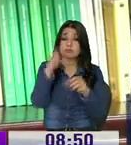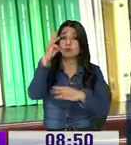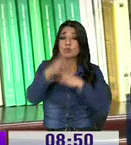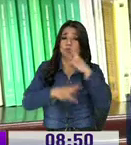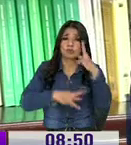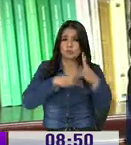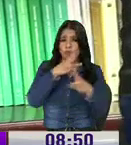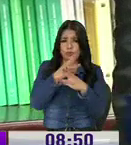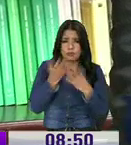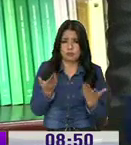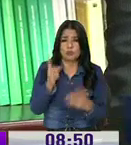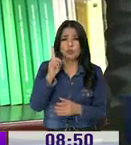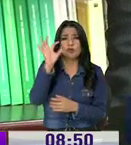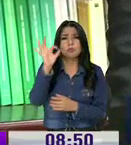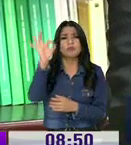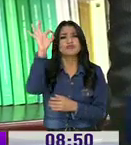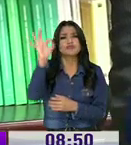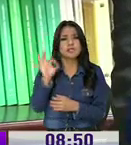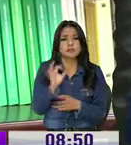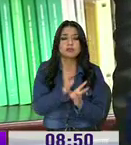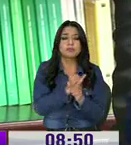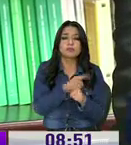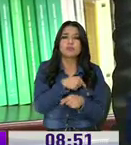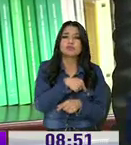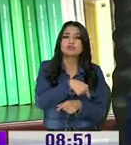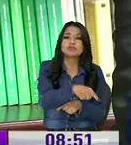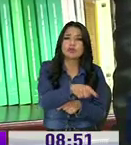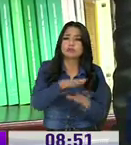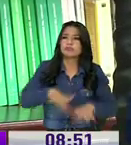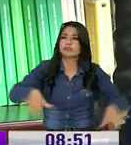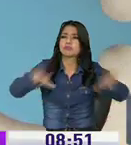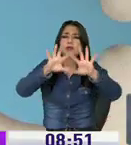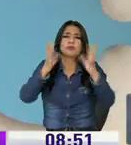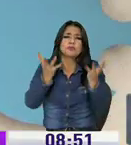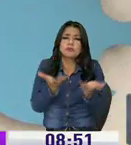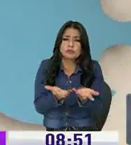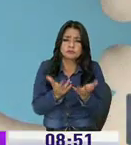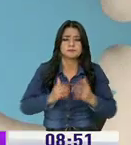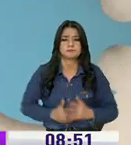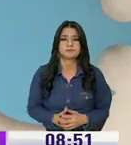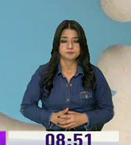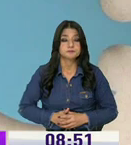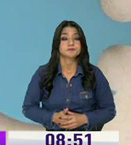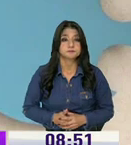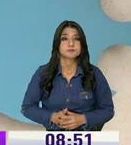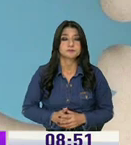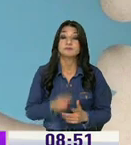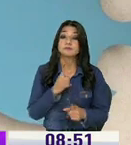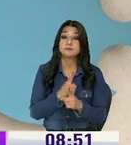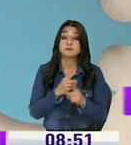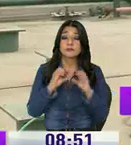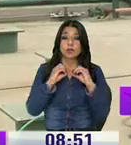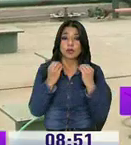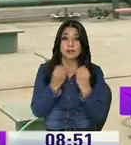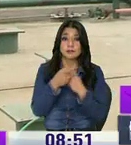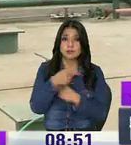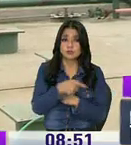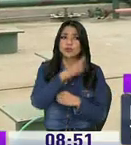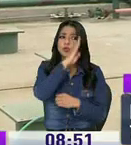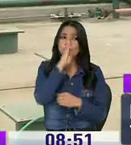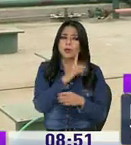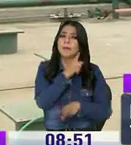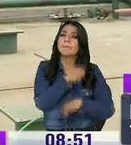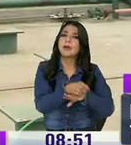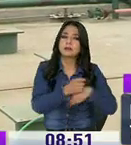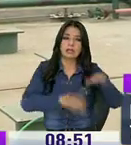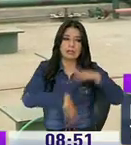Somos la mitad del 1% de la demanda mundial de petróleo. Apuntan estos entendidos que la OPEP no limita ni limitó en ningún momento